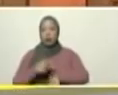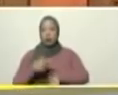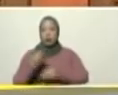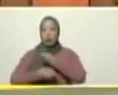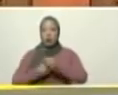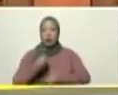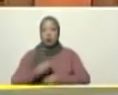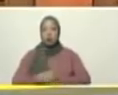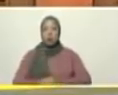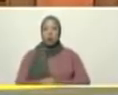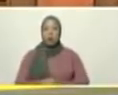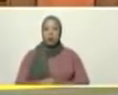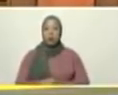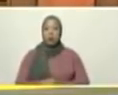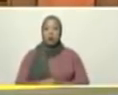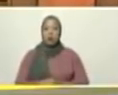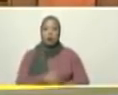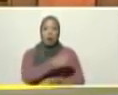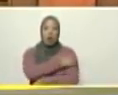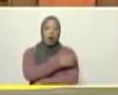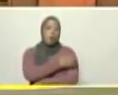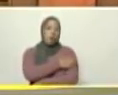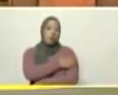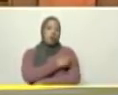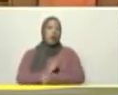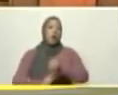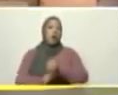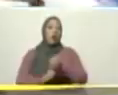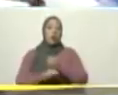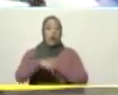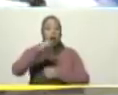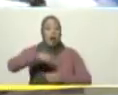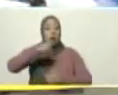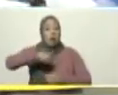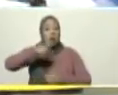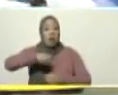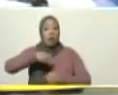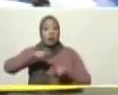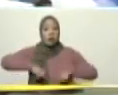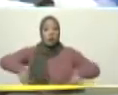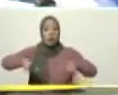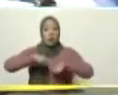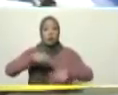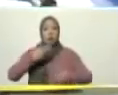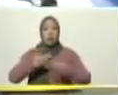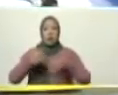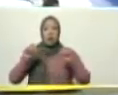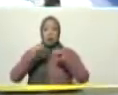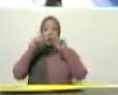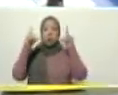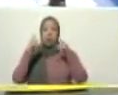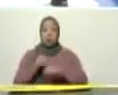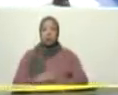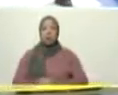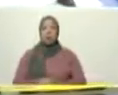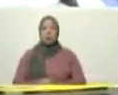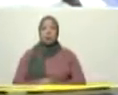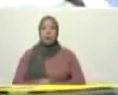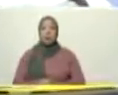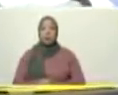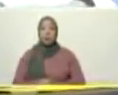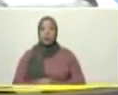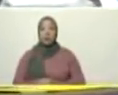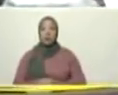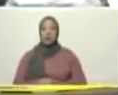conjuraba la oligarquía para dar el golpe de Estado. Mira, Daniel, me sorprendió porque de verdad